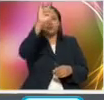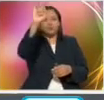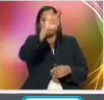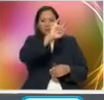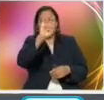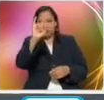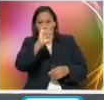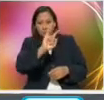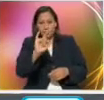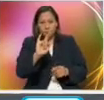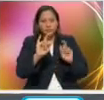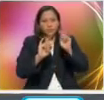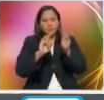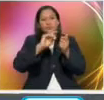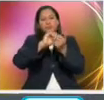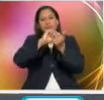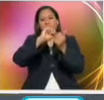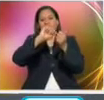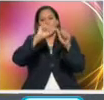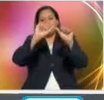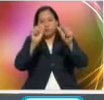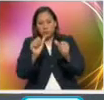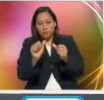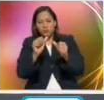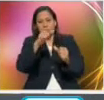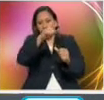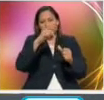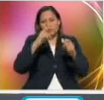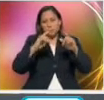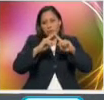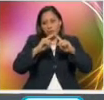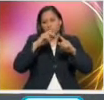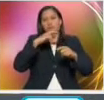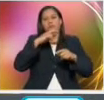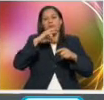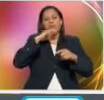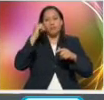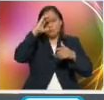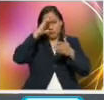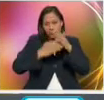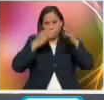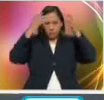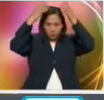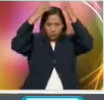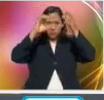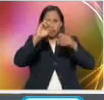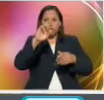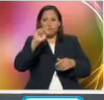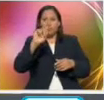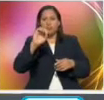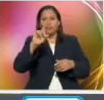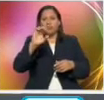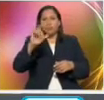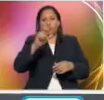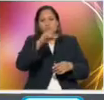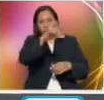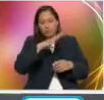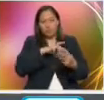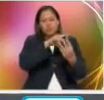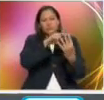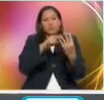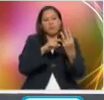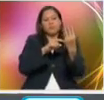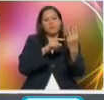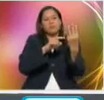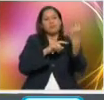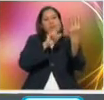relacionado además con el arte, obviamente, ortodoxo bizantino. Muy bien. Y ahí aparecen los 3 Reyes Magos. Ahí están. Ahí están, Melchor, Gaspar y